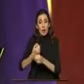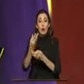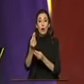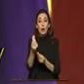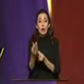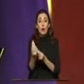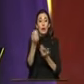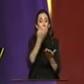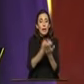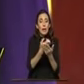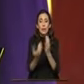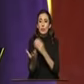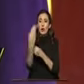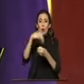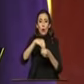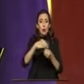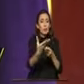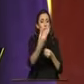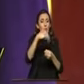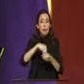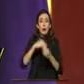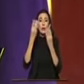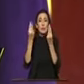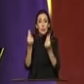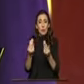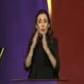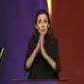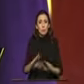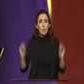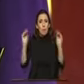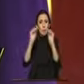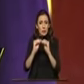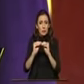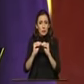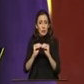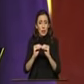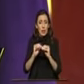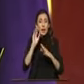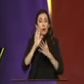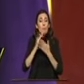economía, inyectar recursos frescos en grandes cantidades.